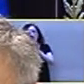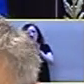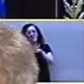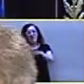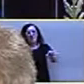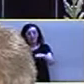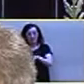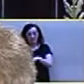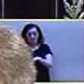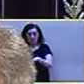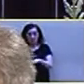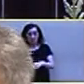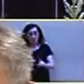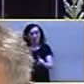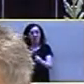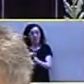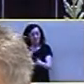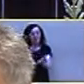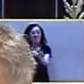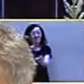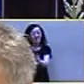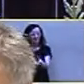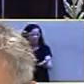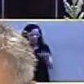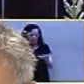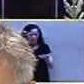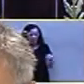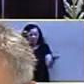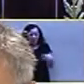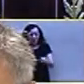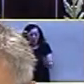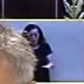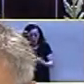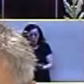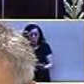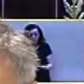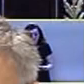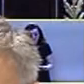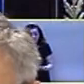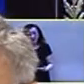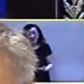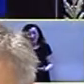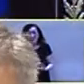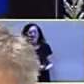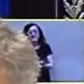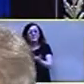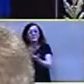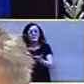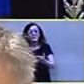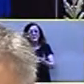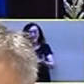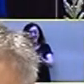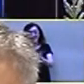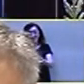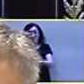contra el pp pero no para ganar votos del pp si el número de votos del pp que va a ganar esto unidos podemos con el discurso